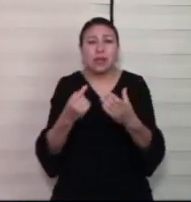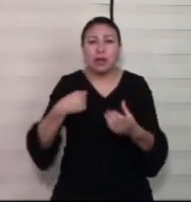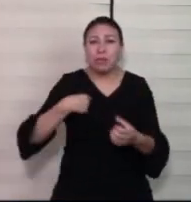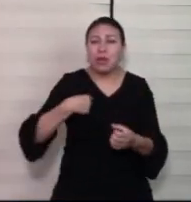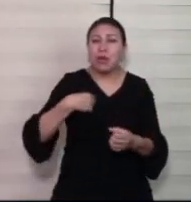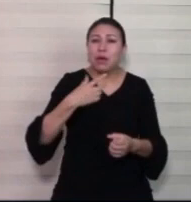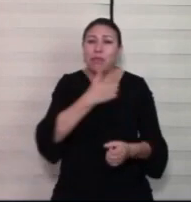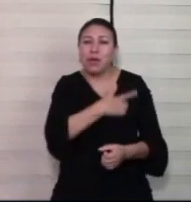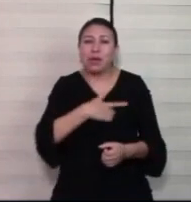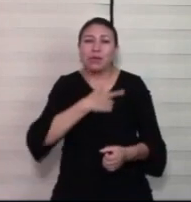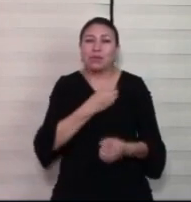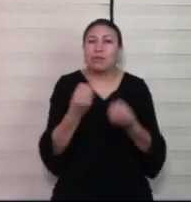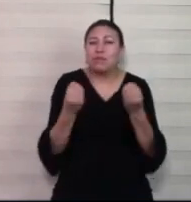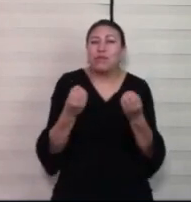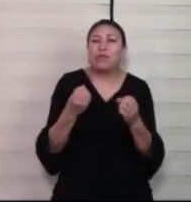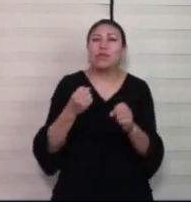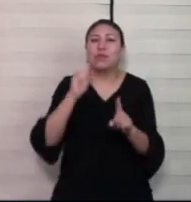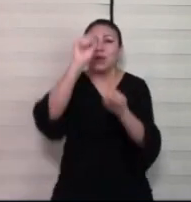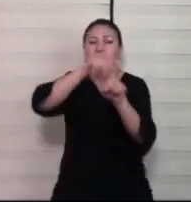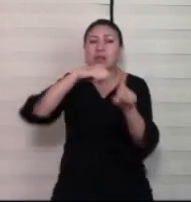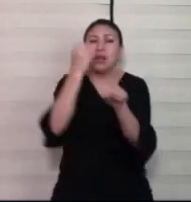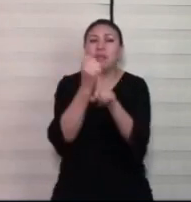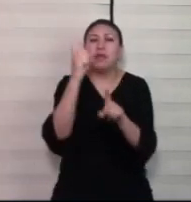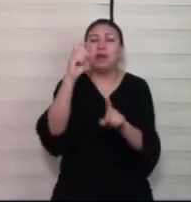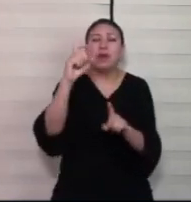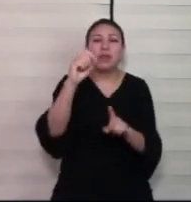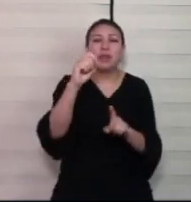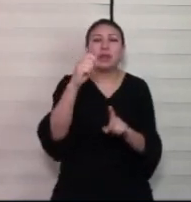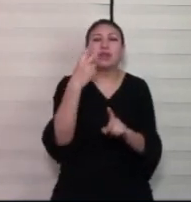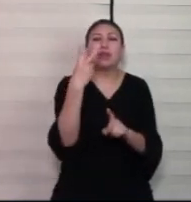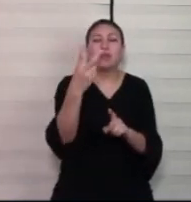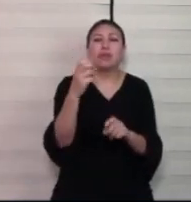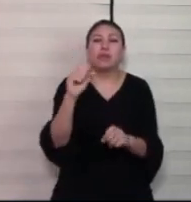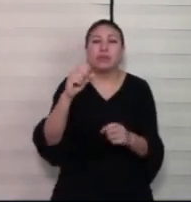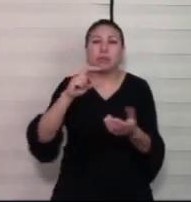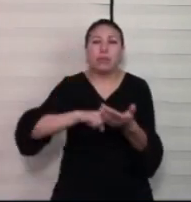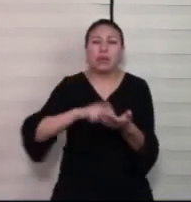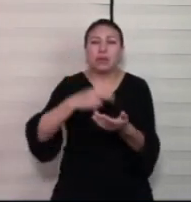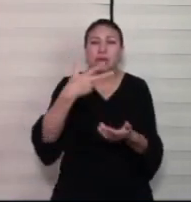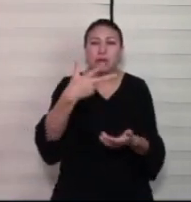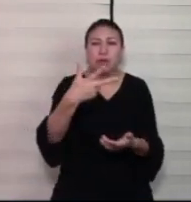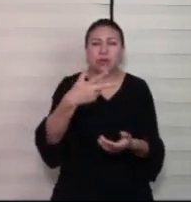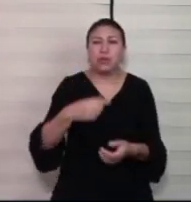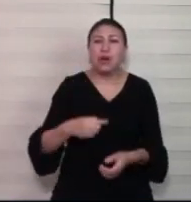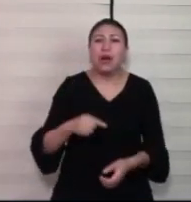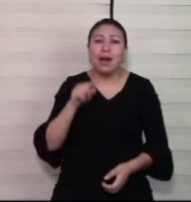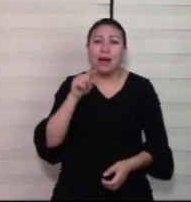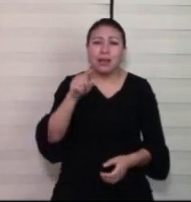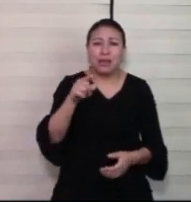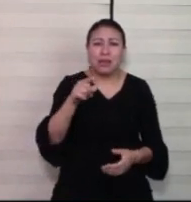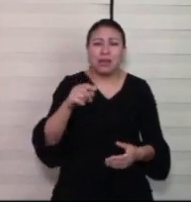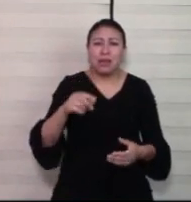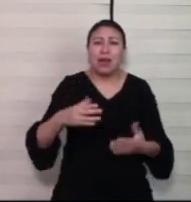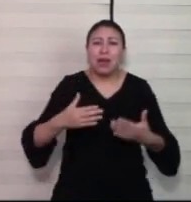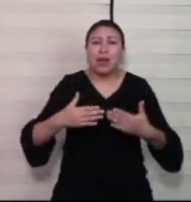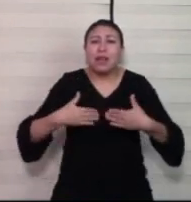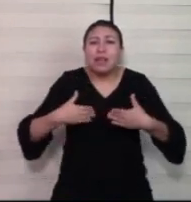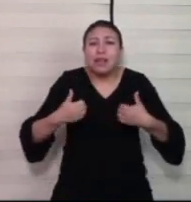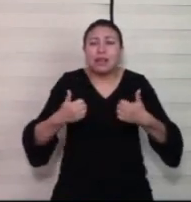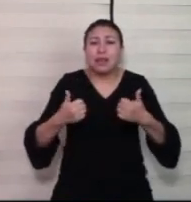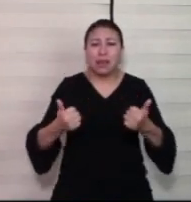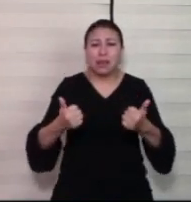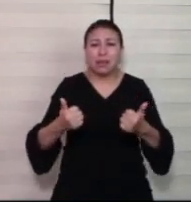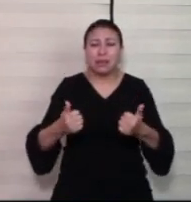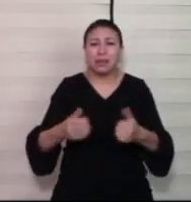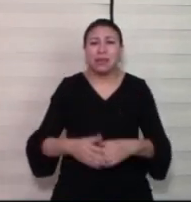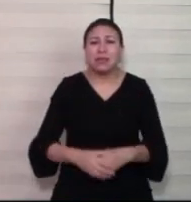Salmo 32:8. Te haré entender. Mire, la mayoría de nosotros somos un poco